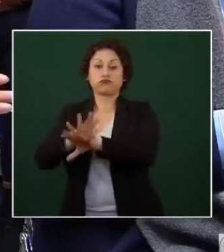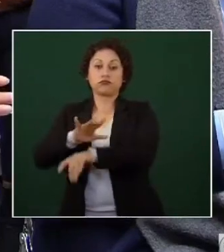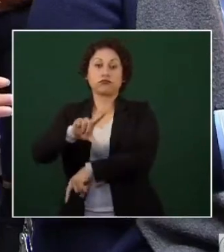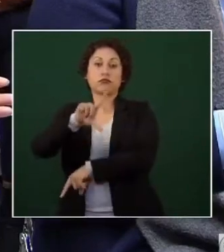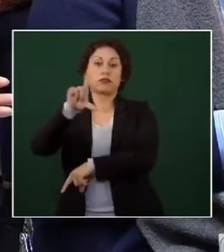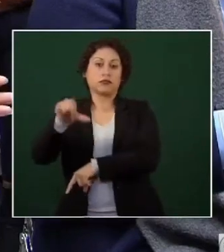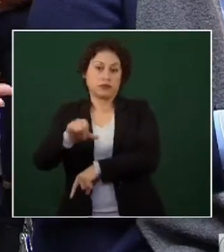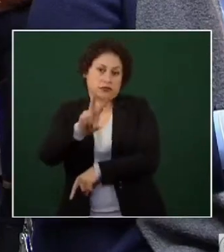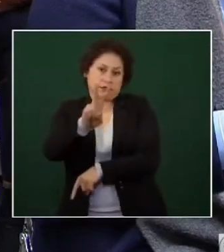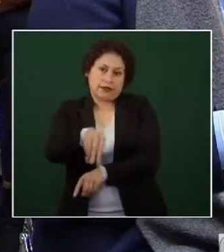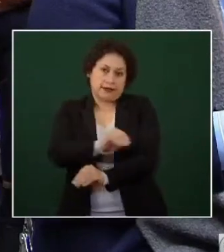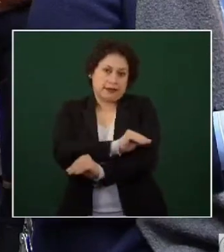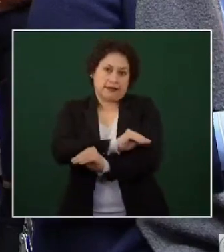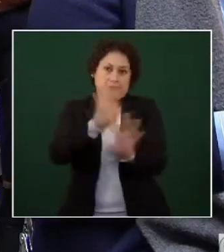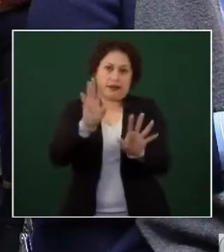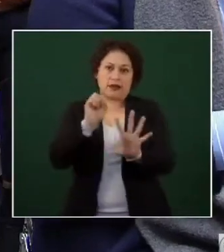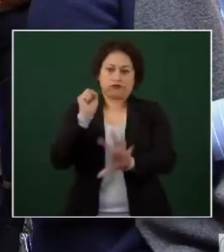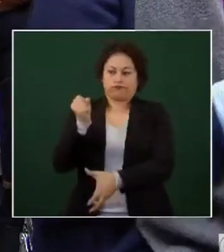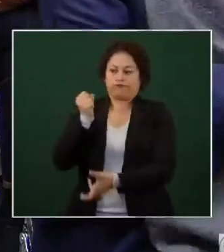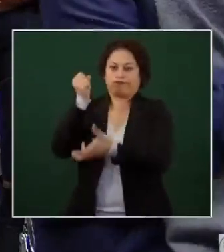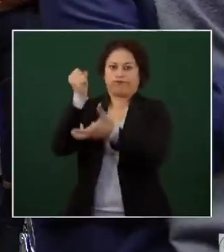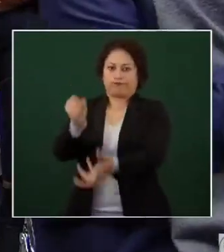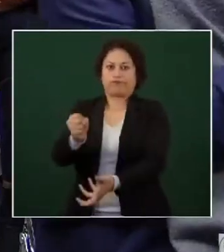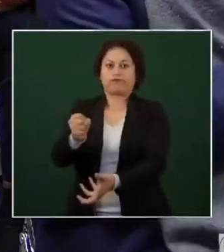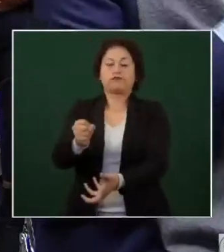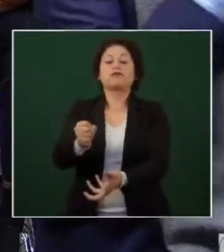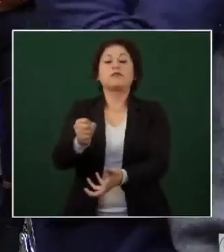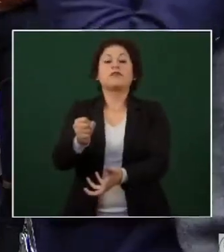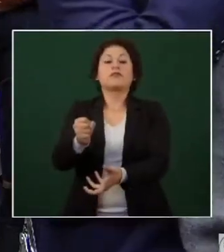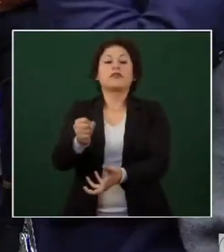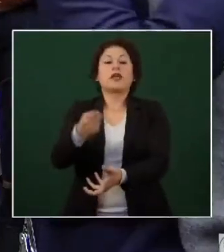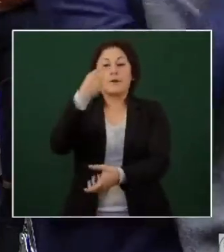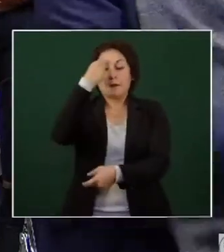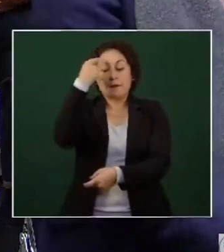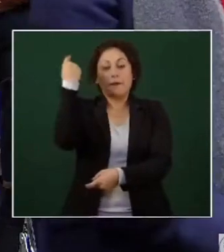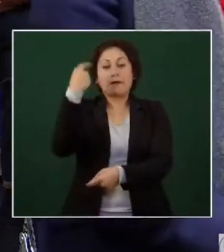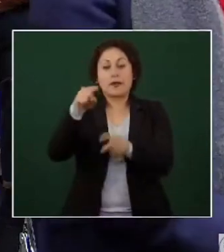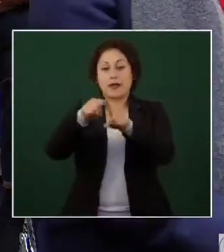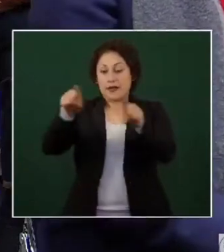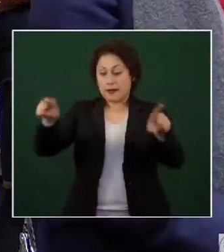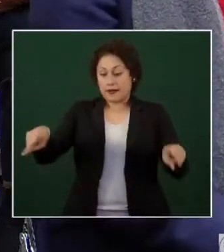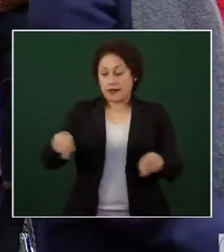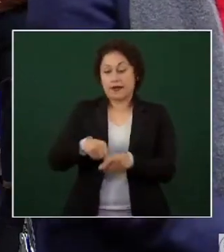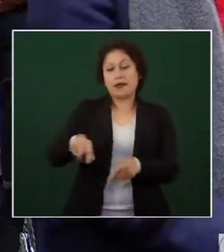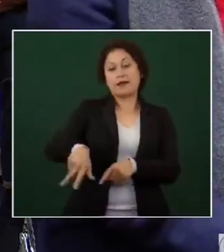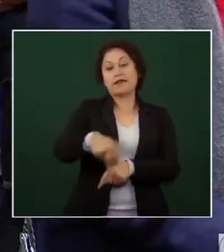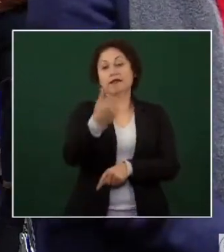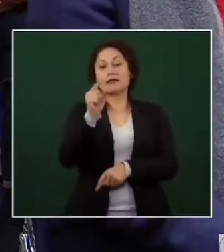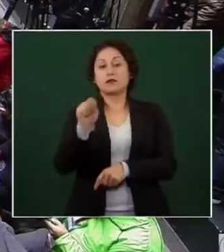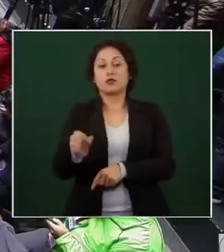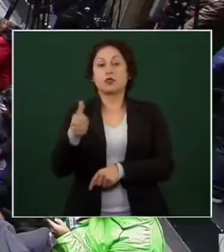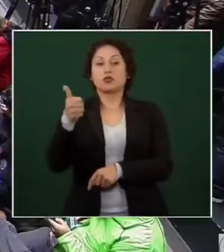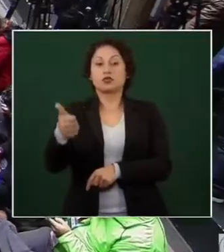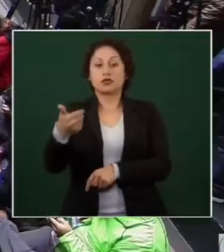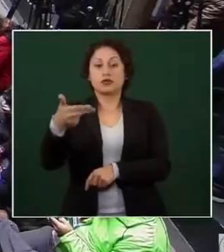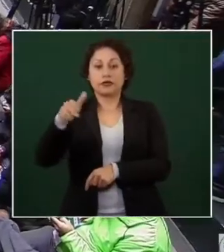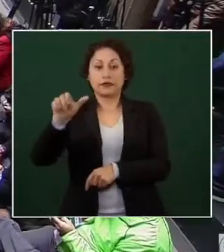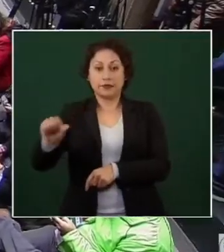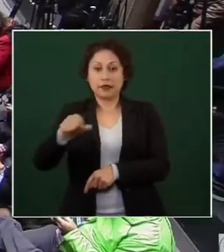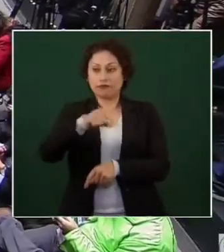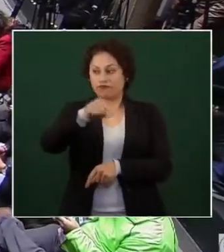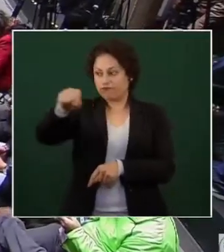oro en ese predio de más de 13 hectáreas, son 13.6 hectáreas para ser precisa, y